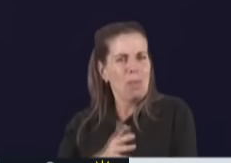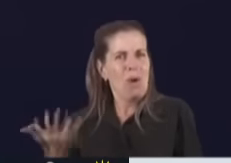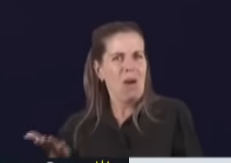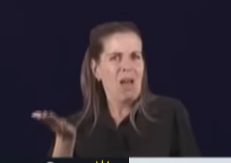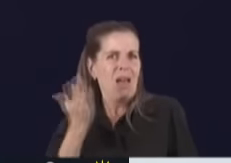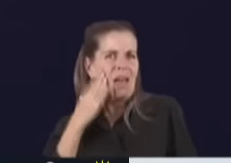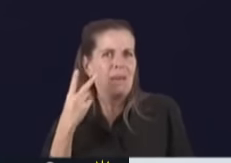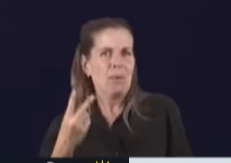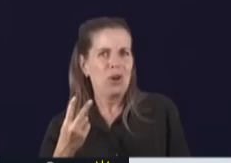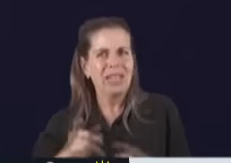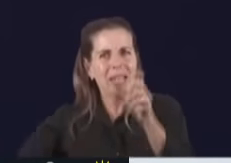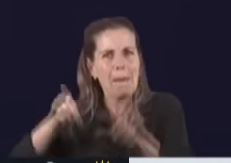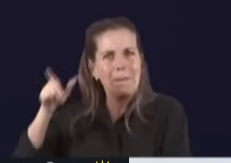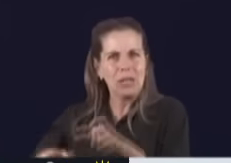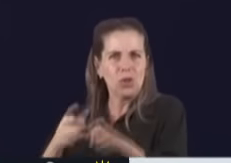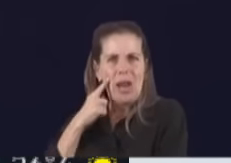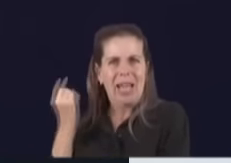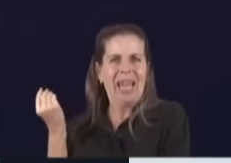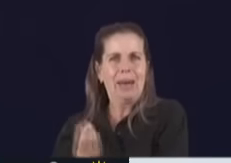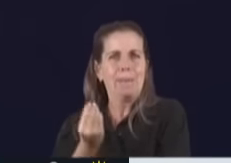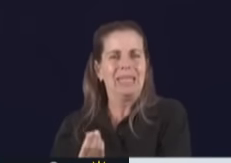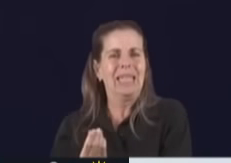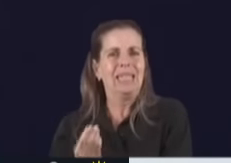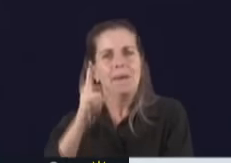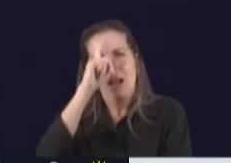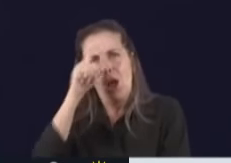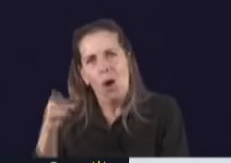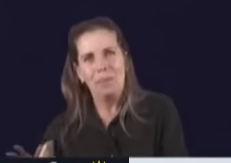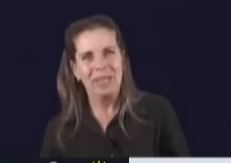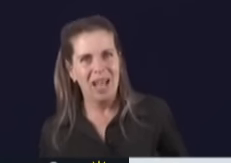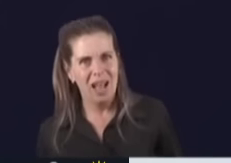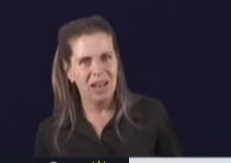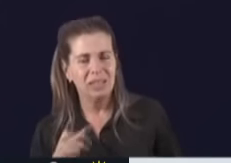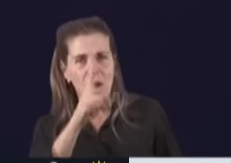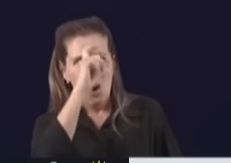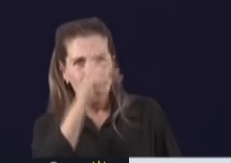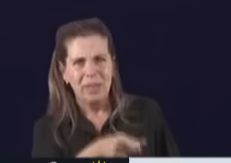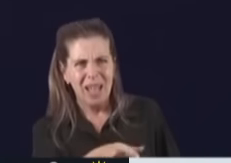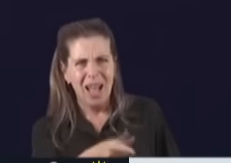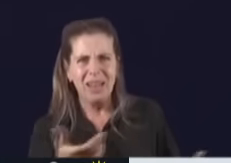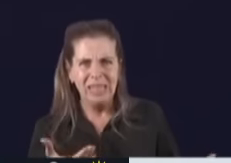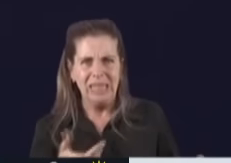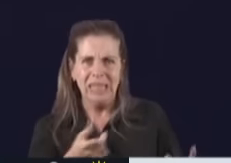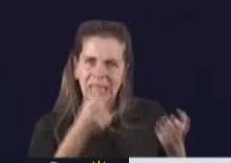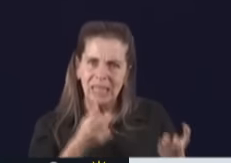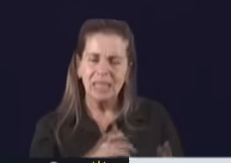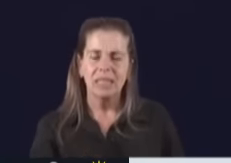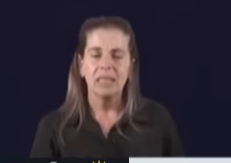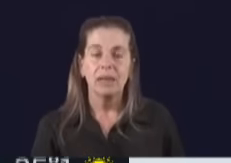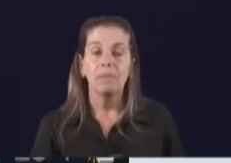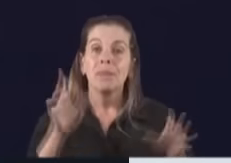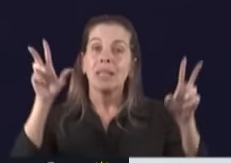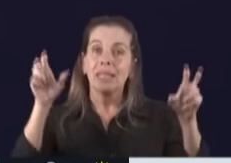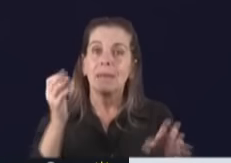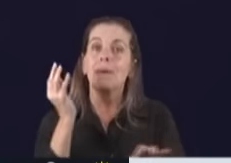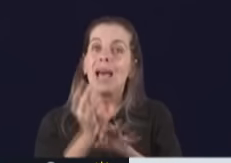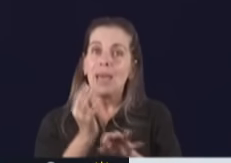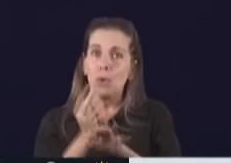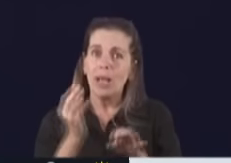mientras le deben plata a los hospitales que dicen defender. En materia de educación, con la aprobación de